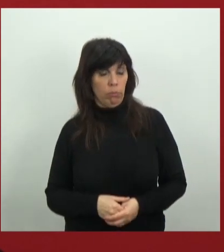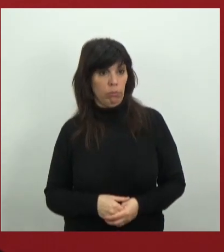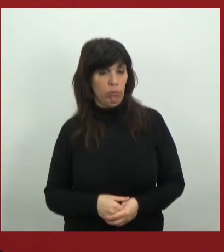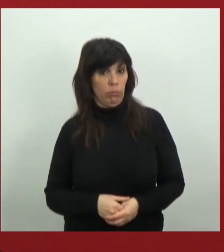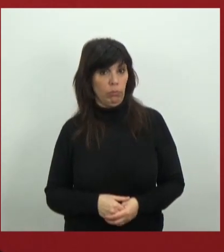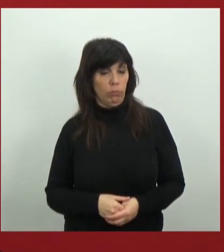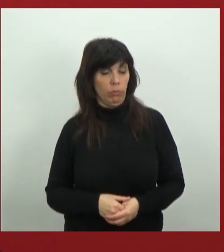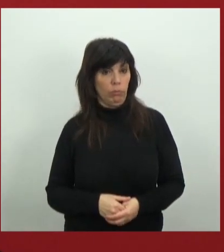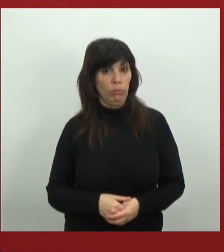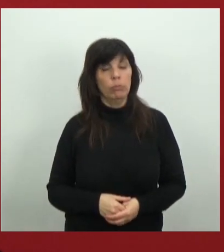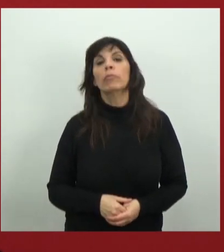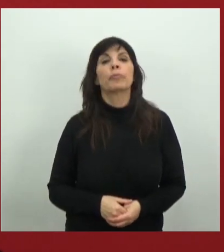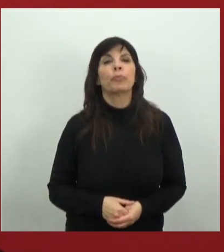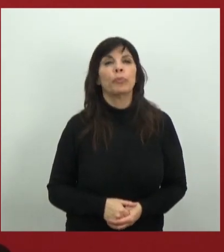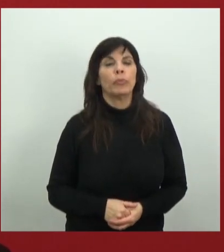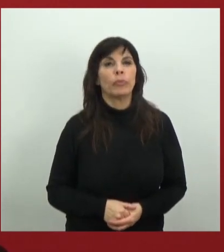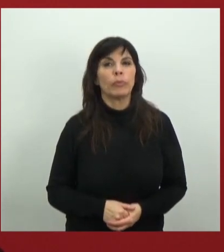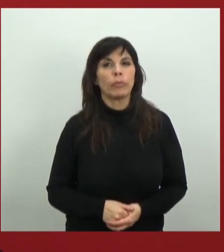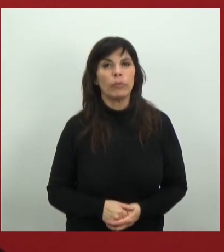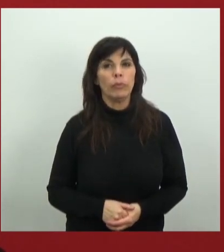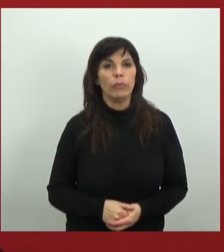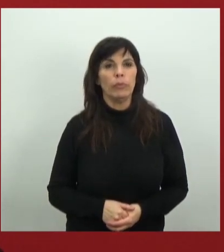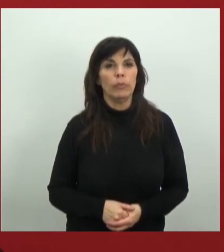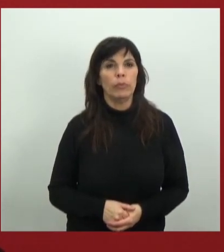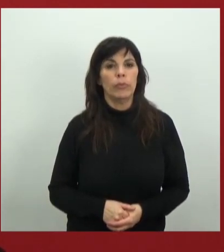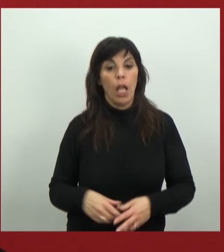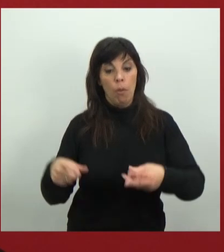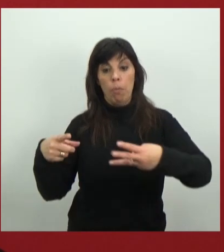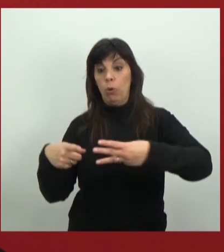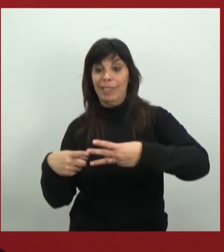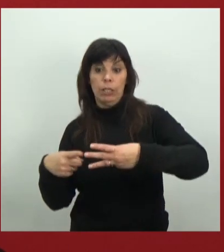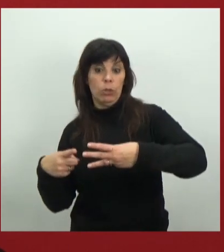que un espíritu inmundo. Pero hay otra cosa que es una enfermedad.